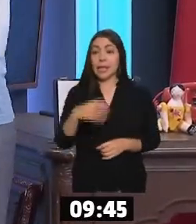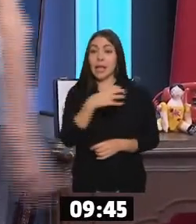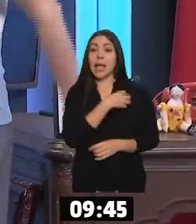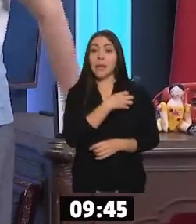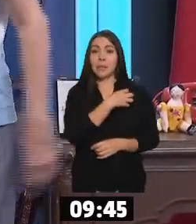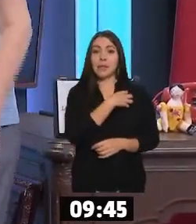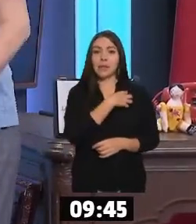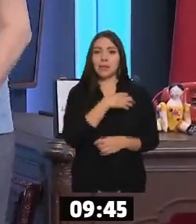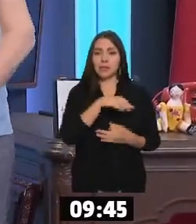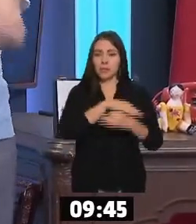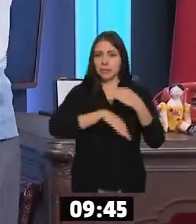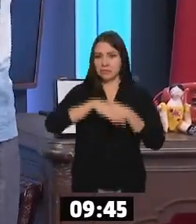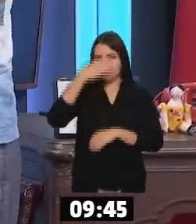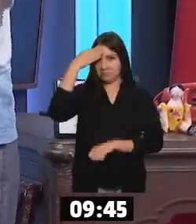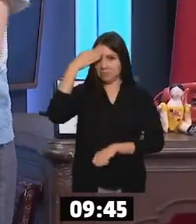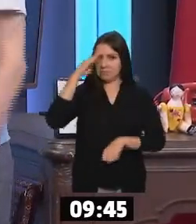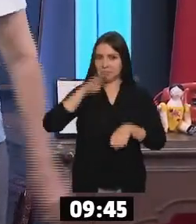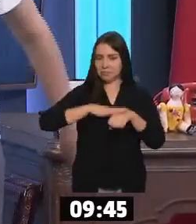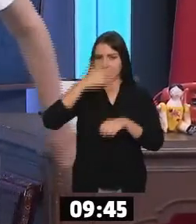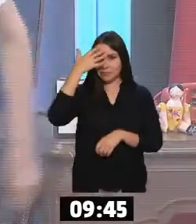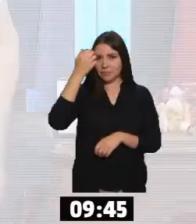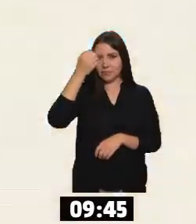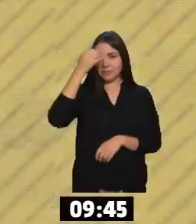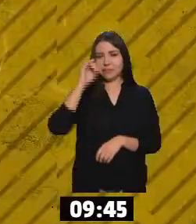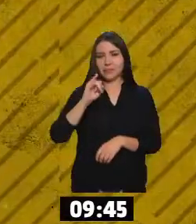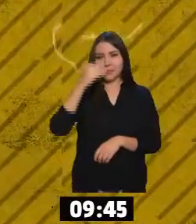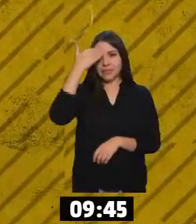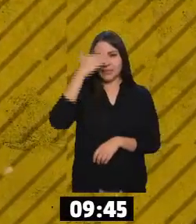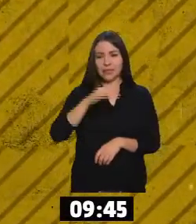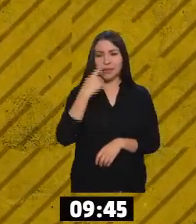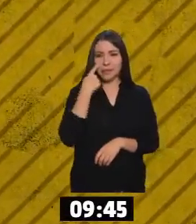cuál. Nos la sabemos de memoria. Y vea usted.